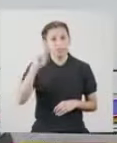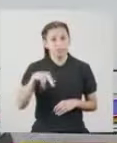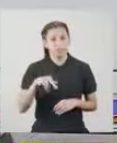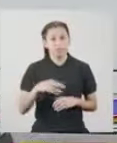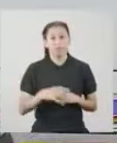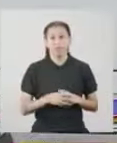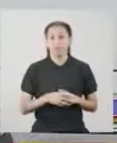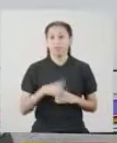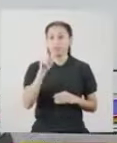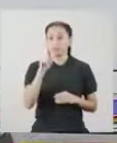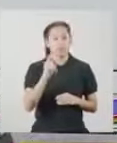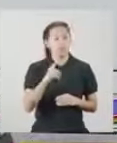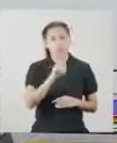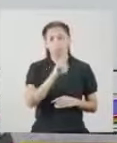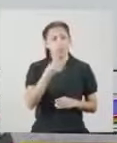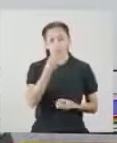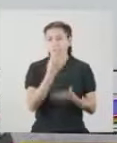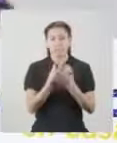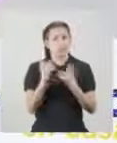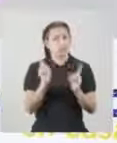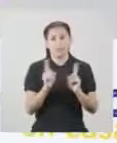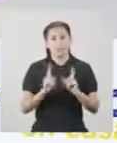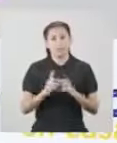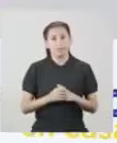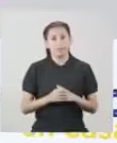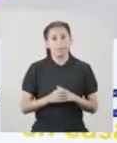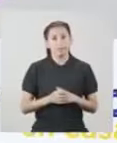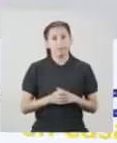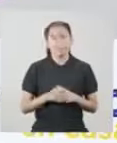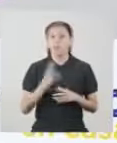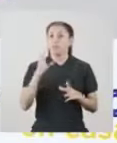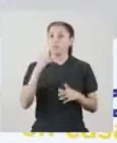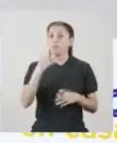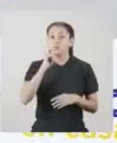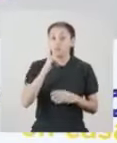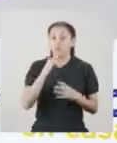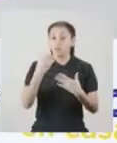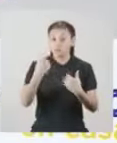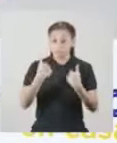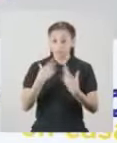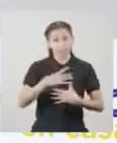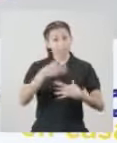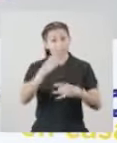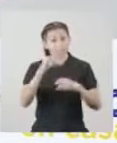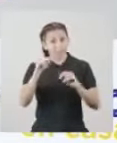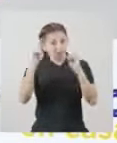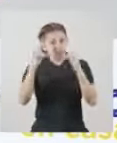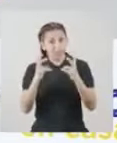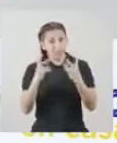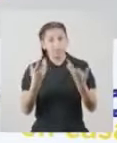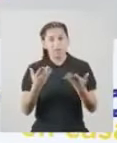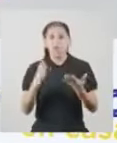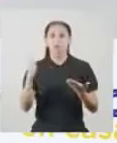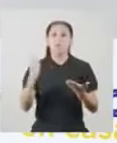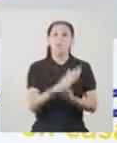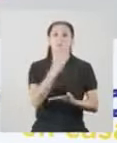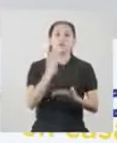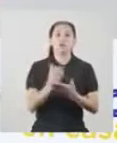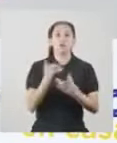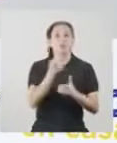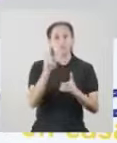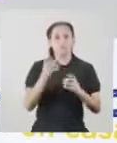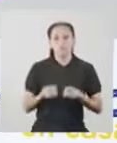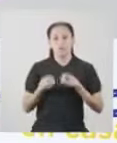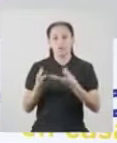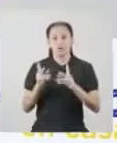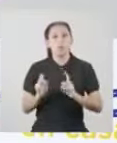Efectivamente, creo que se está cometiendo una injusticia Sobre todo si las chicas tienen interés en el tema El problema es que no les